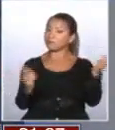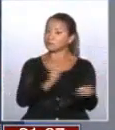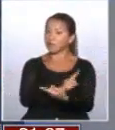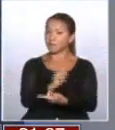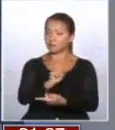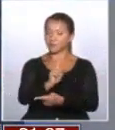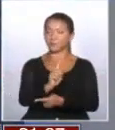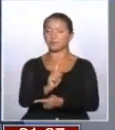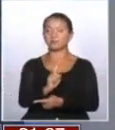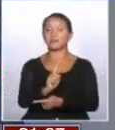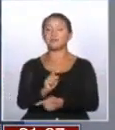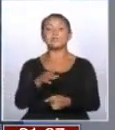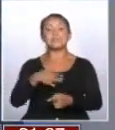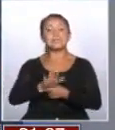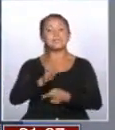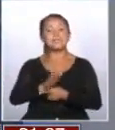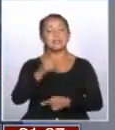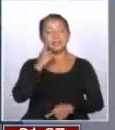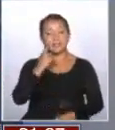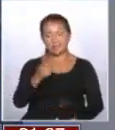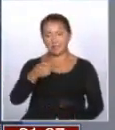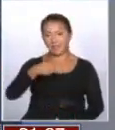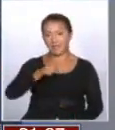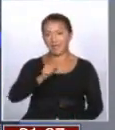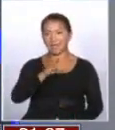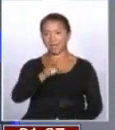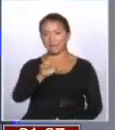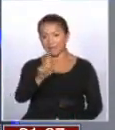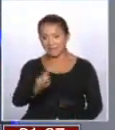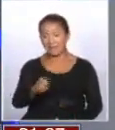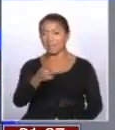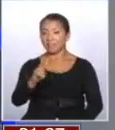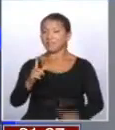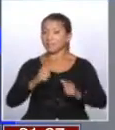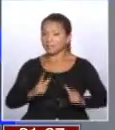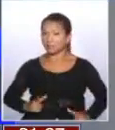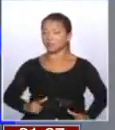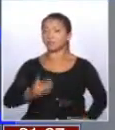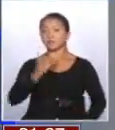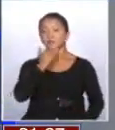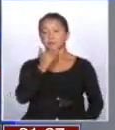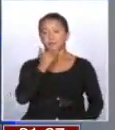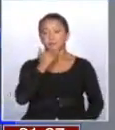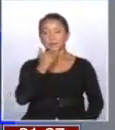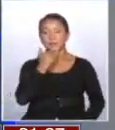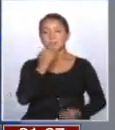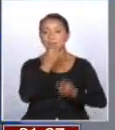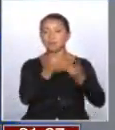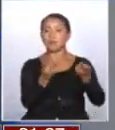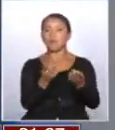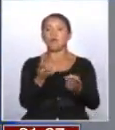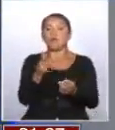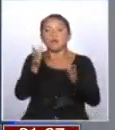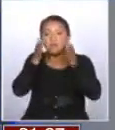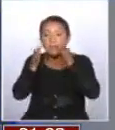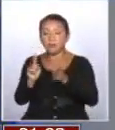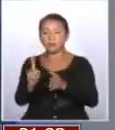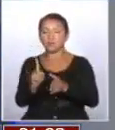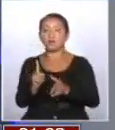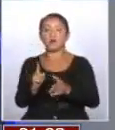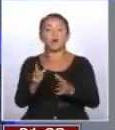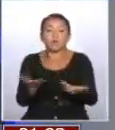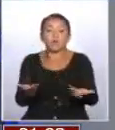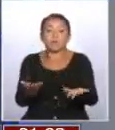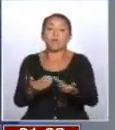que va a haber 15 días hábiles de vacaciones, y también aquí puede ser visto como un privilegio, pero no lo es. Como